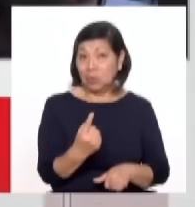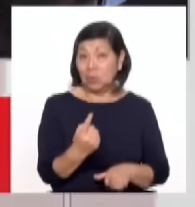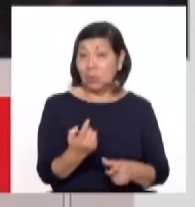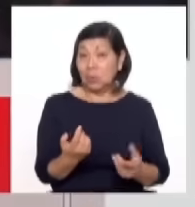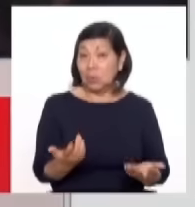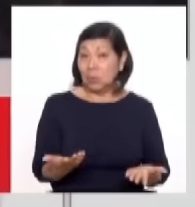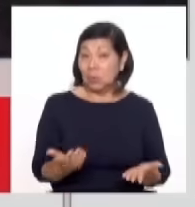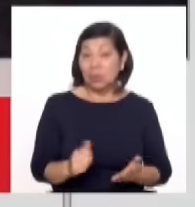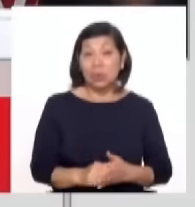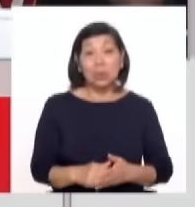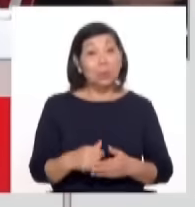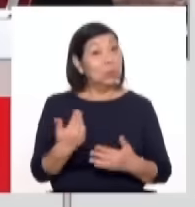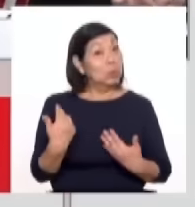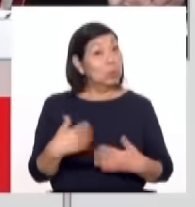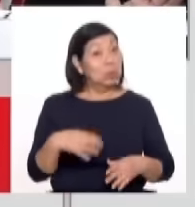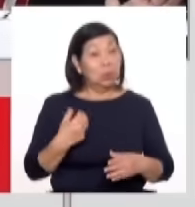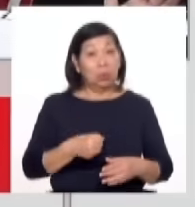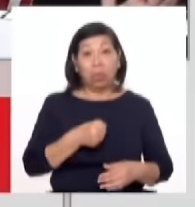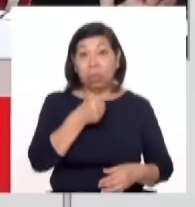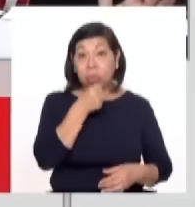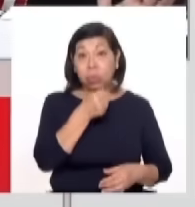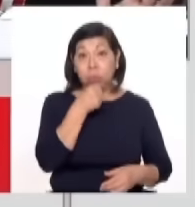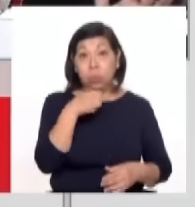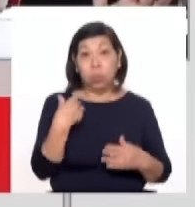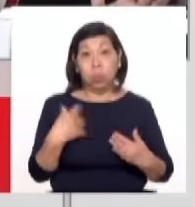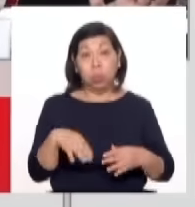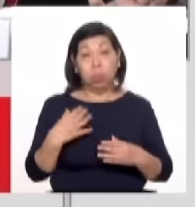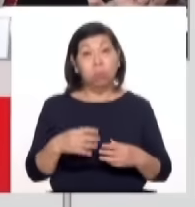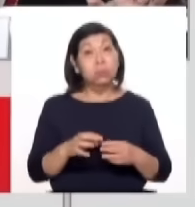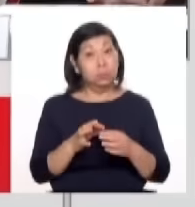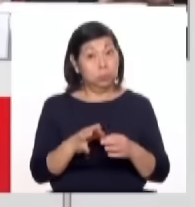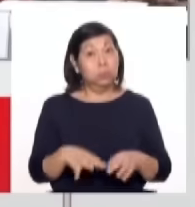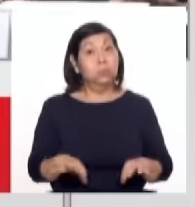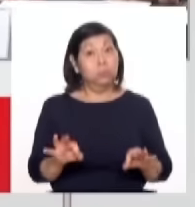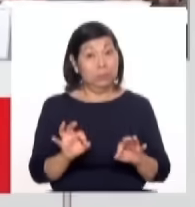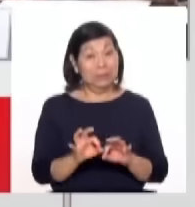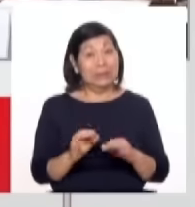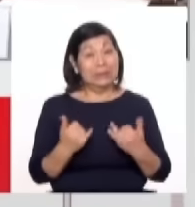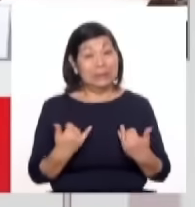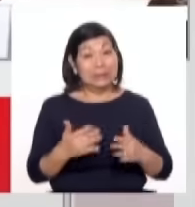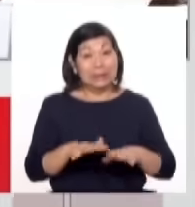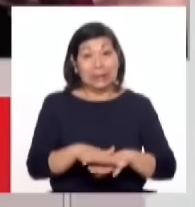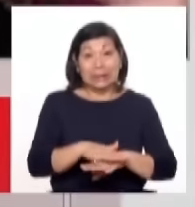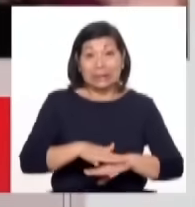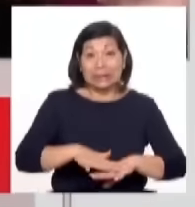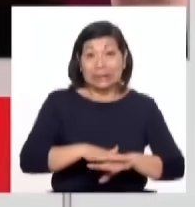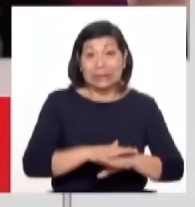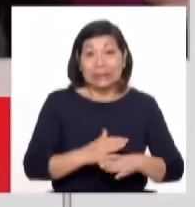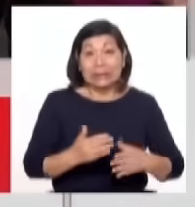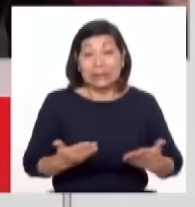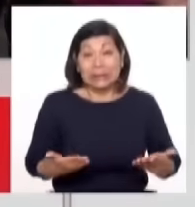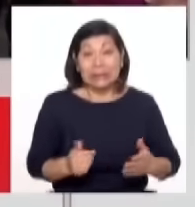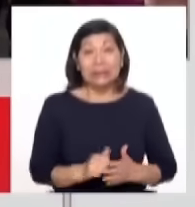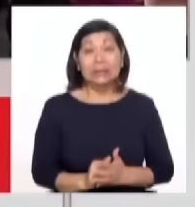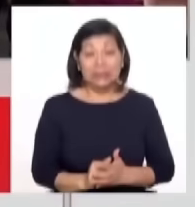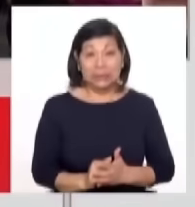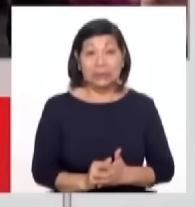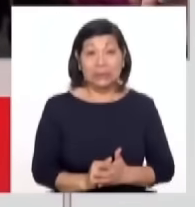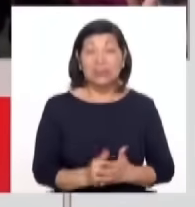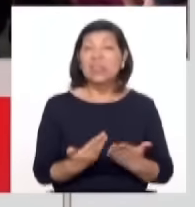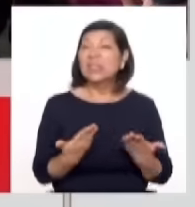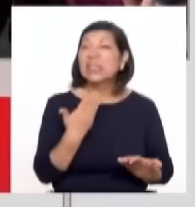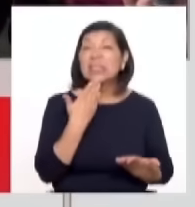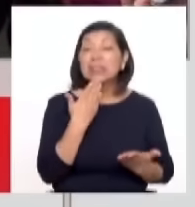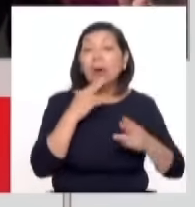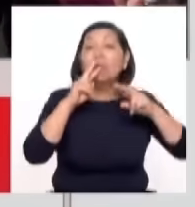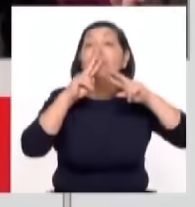una noticia en desarrollo, que estas diligencias se estarían realizando en el marco de